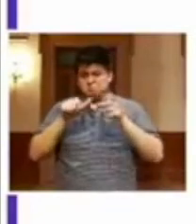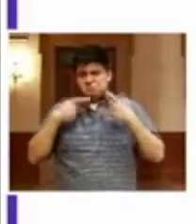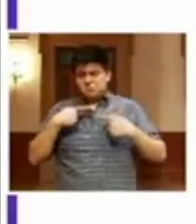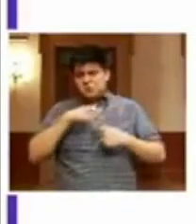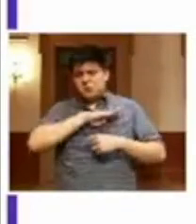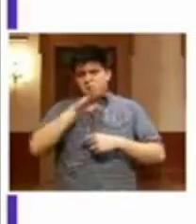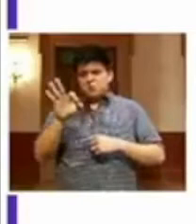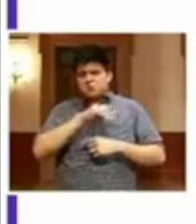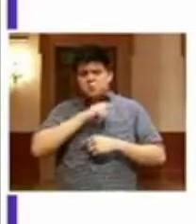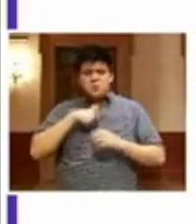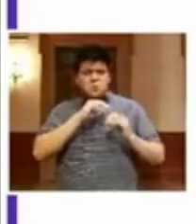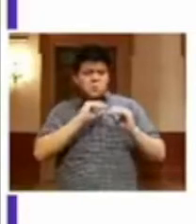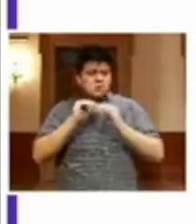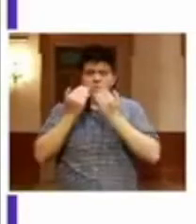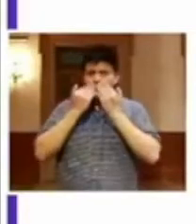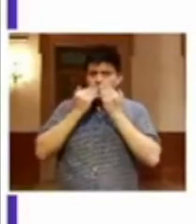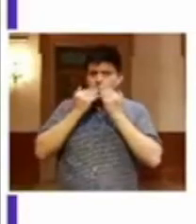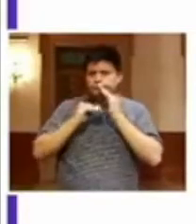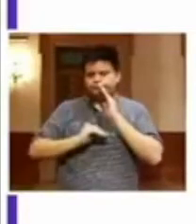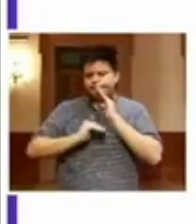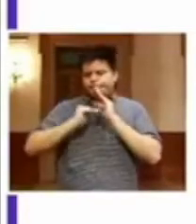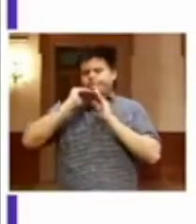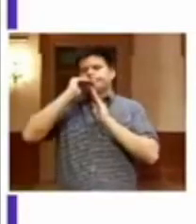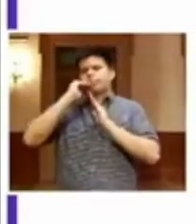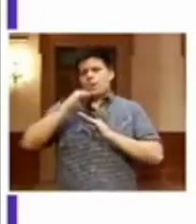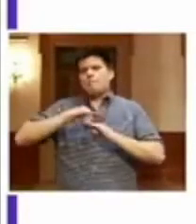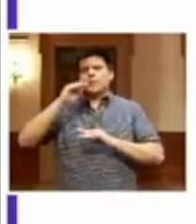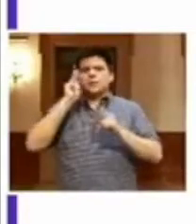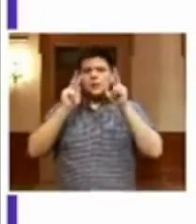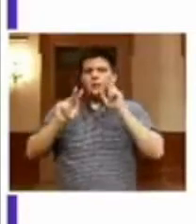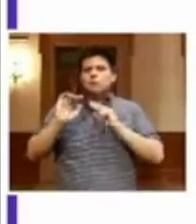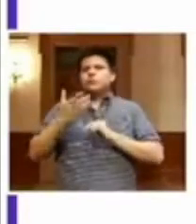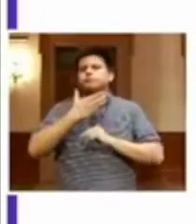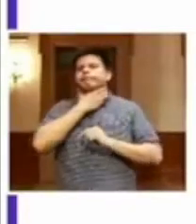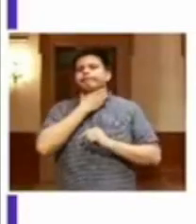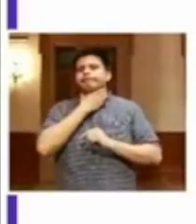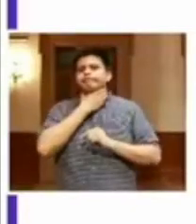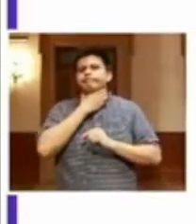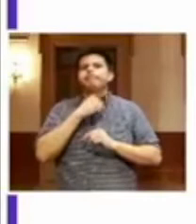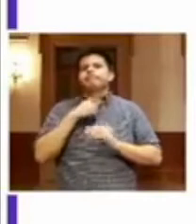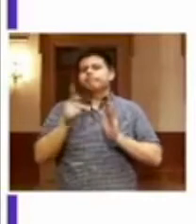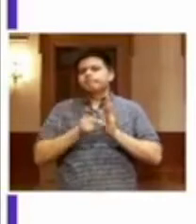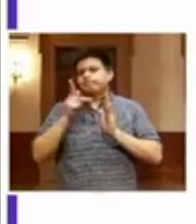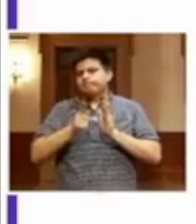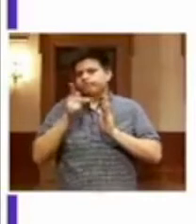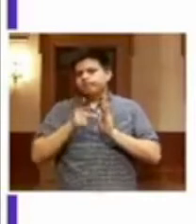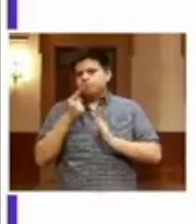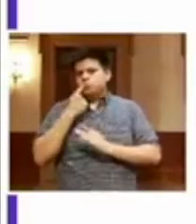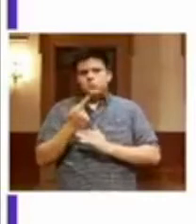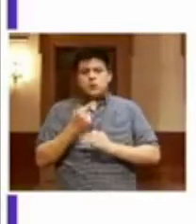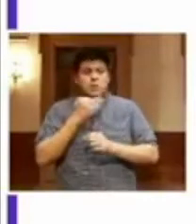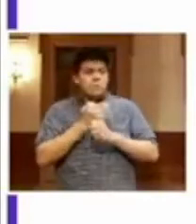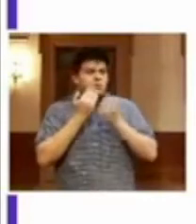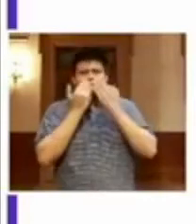se van a seguir incrementando. Y la situación, como se los he dicho muchas veces, no existe